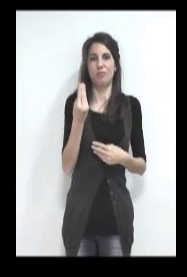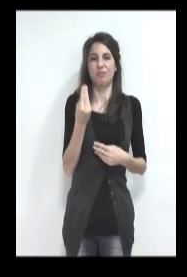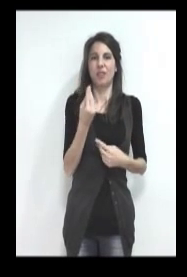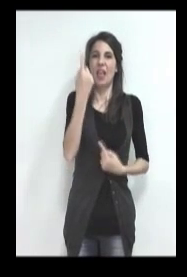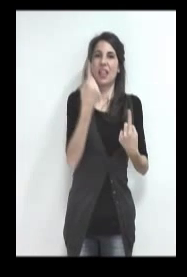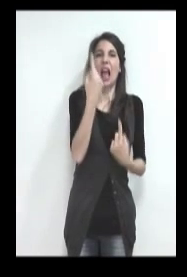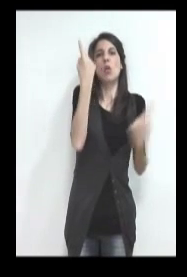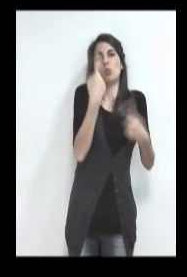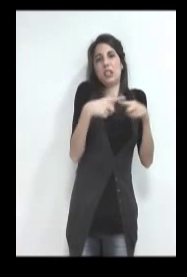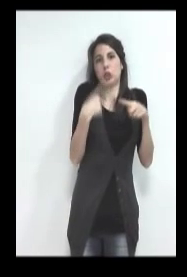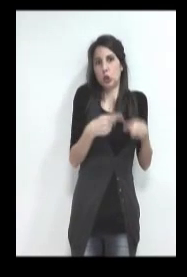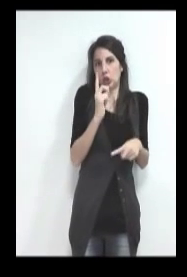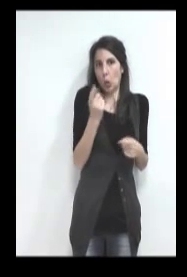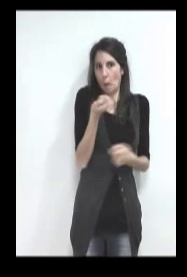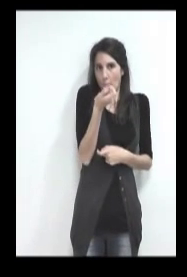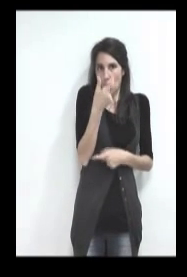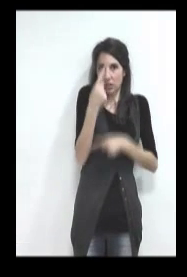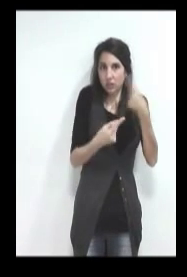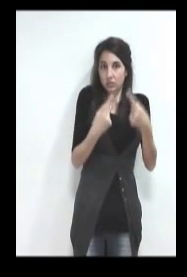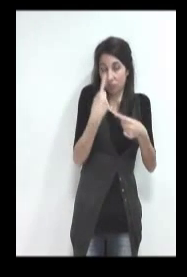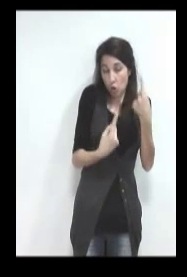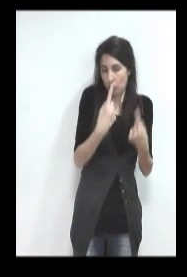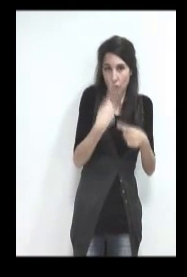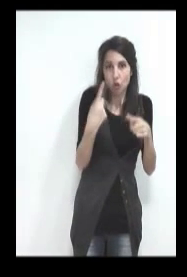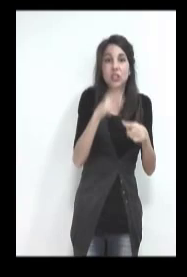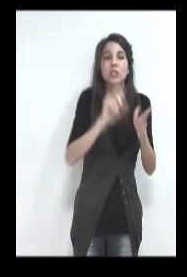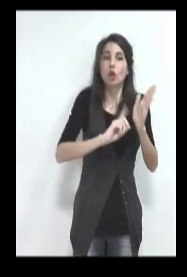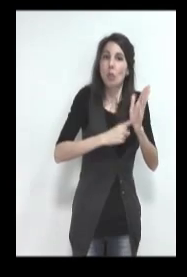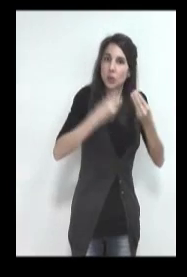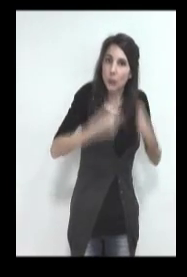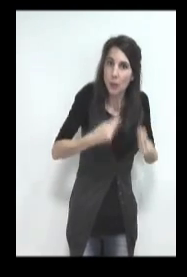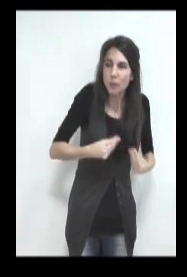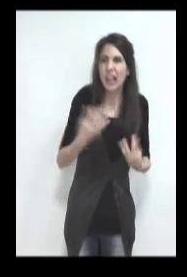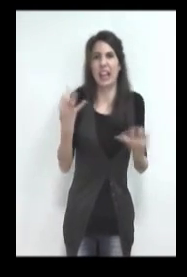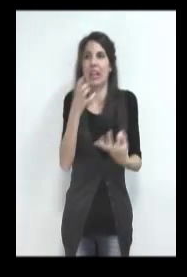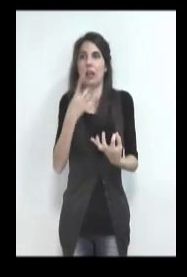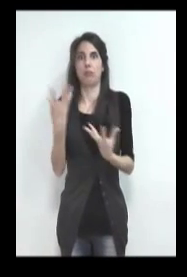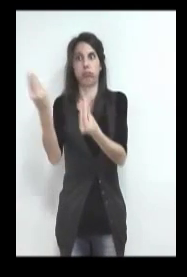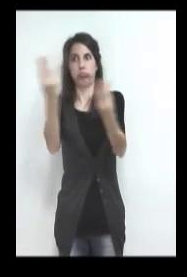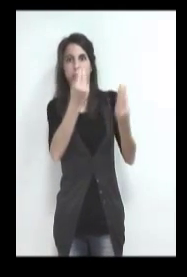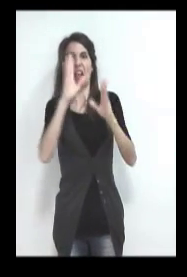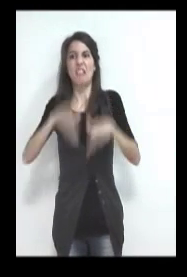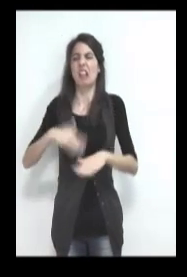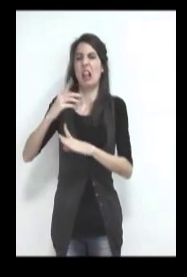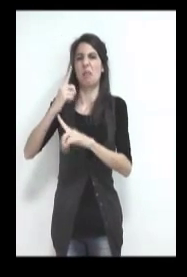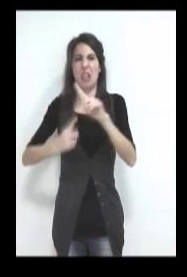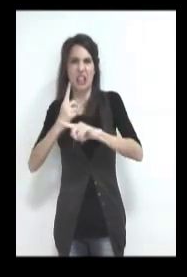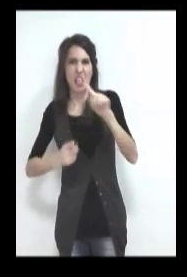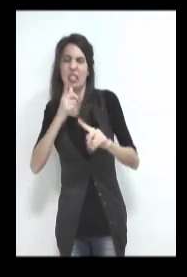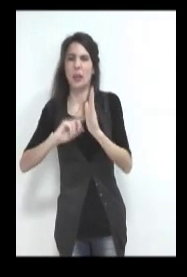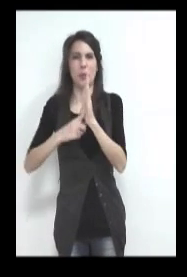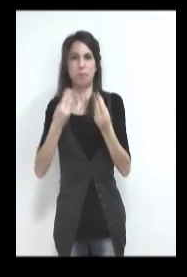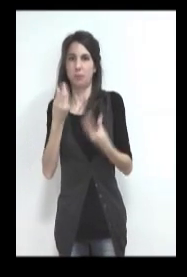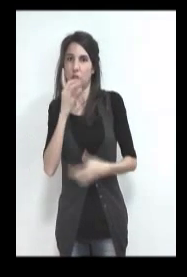grandes macroproyectos que afecten de forma transversal a otras cosas, pero la pregunta también es, aquí esto cómo juega